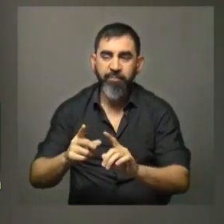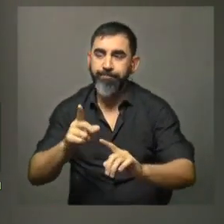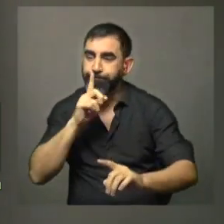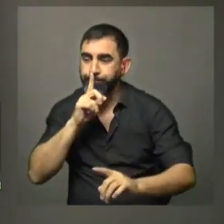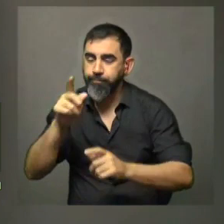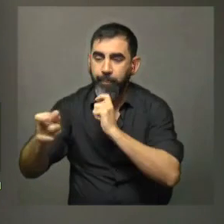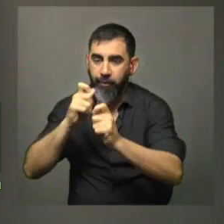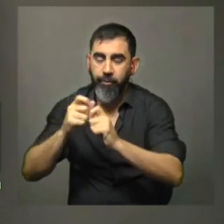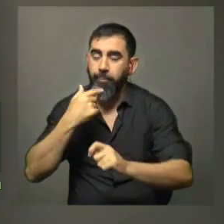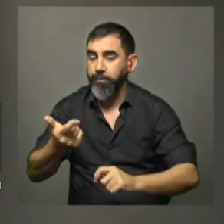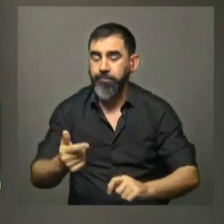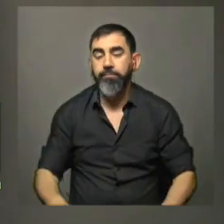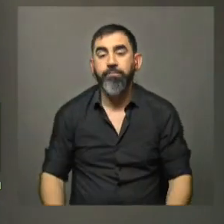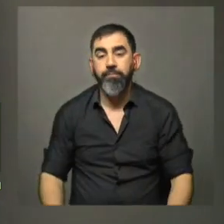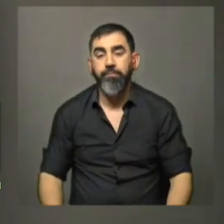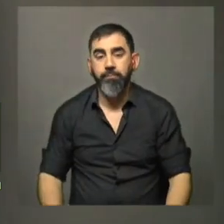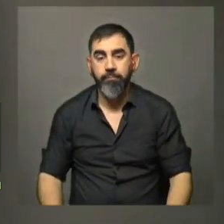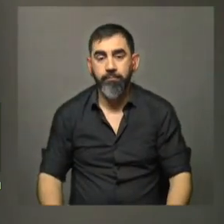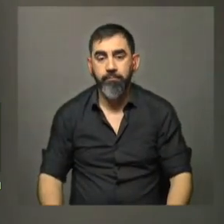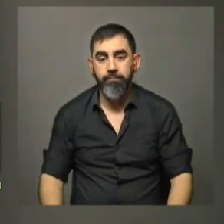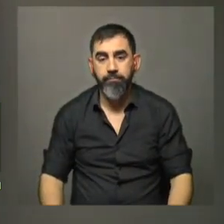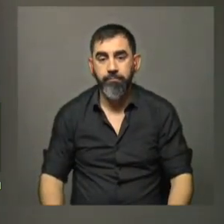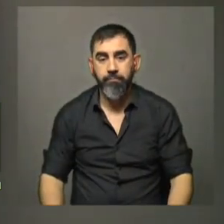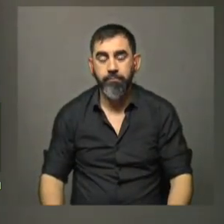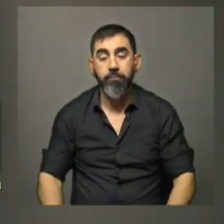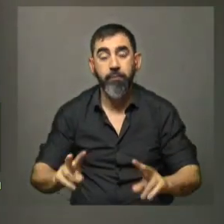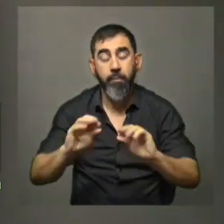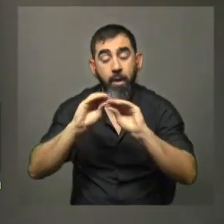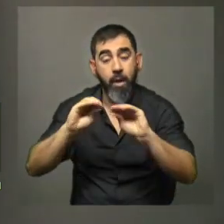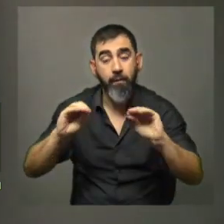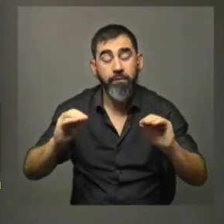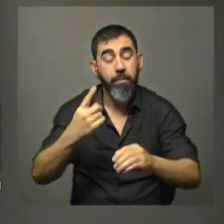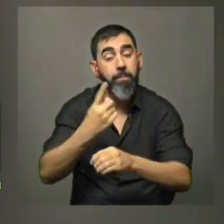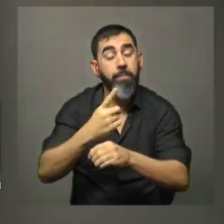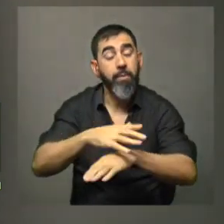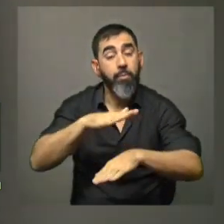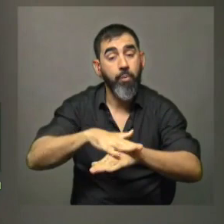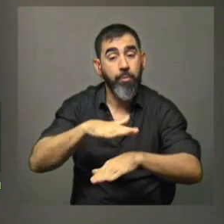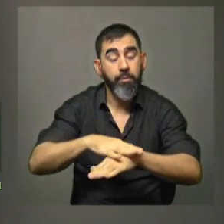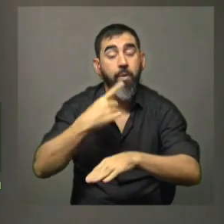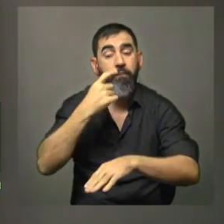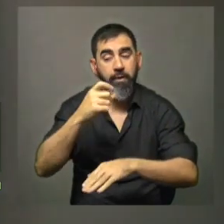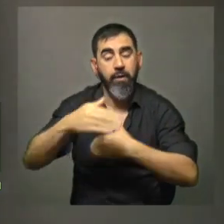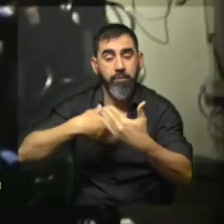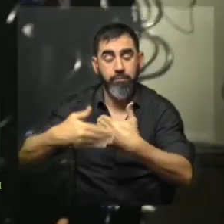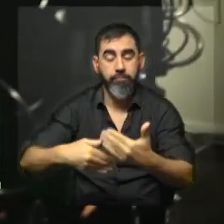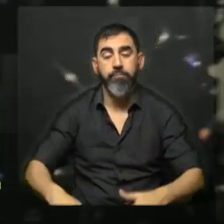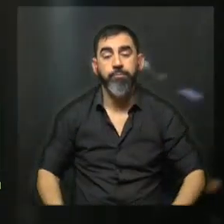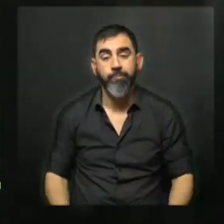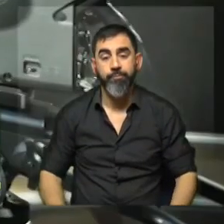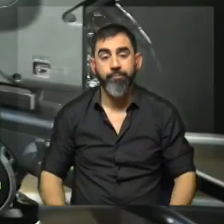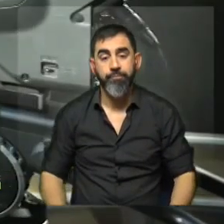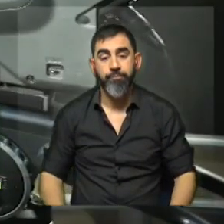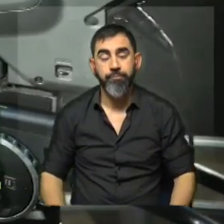al periodista. Entonces realmente son cuestiones que hay que alertar desde el primer momento y evitar que se reproduzca.